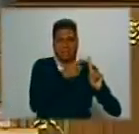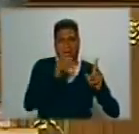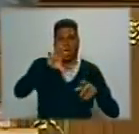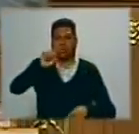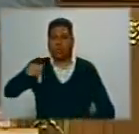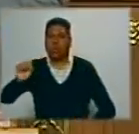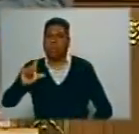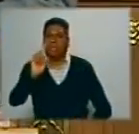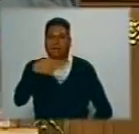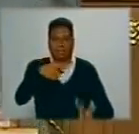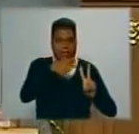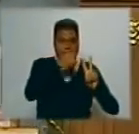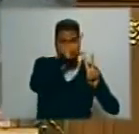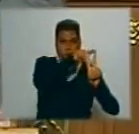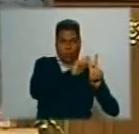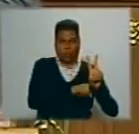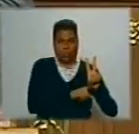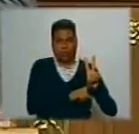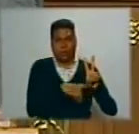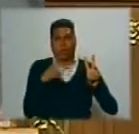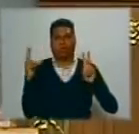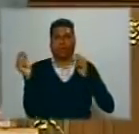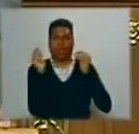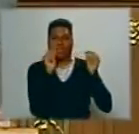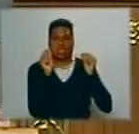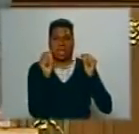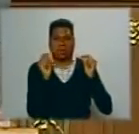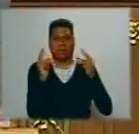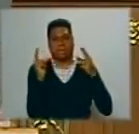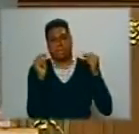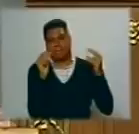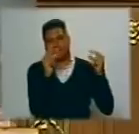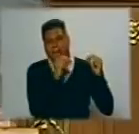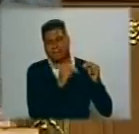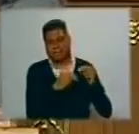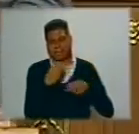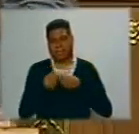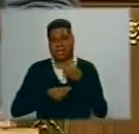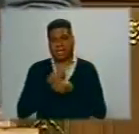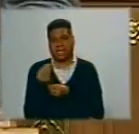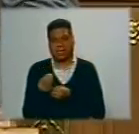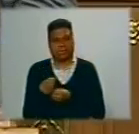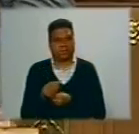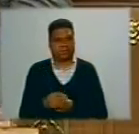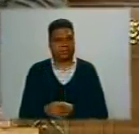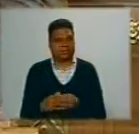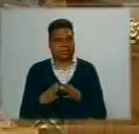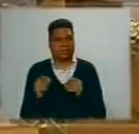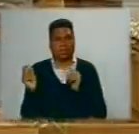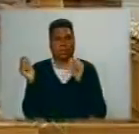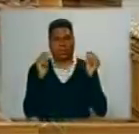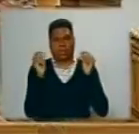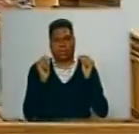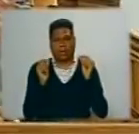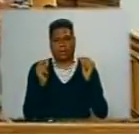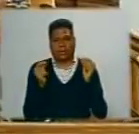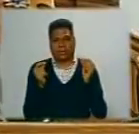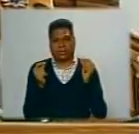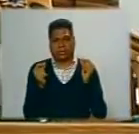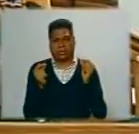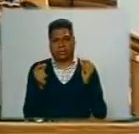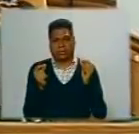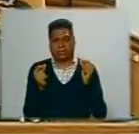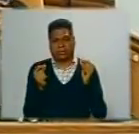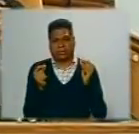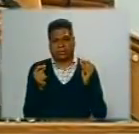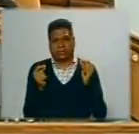comprador, por la vía del diálogo, recupera instancias de debate, de arreglo de ese tipo de